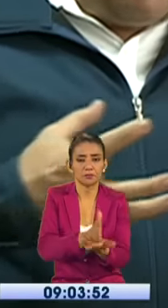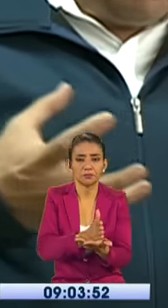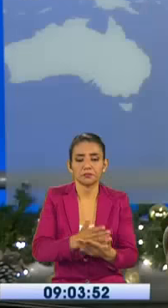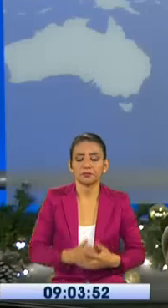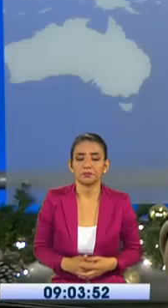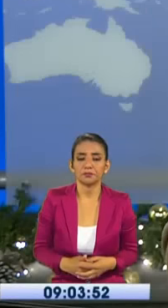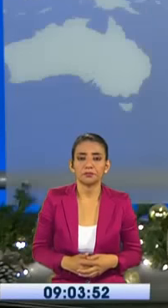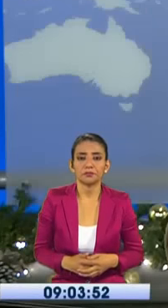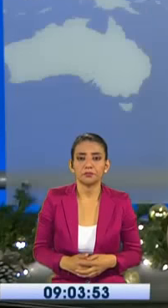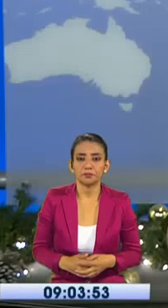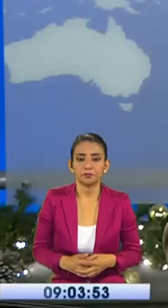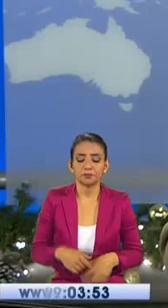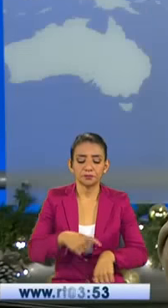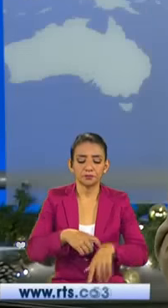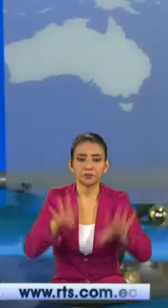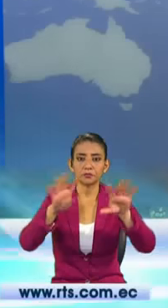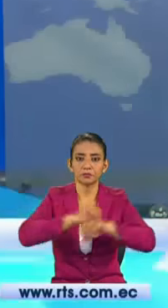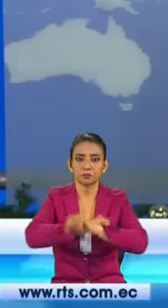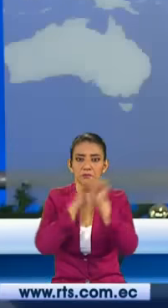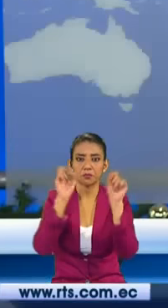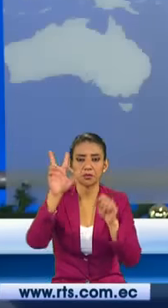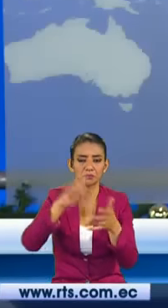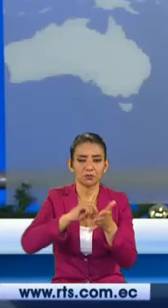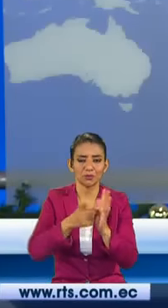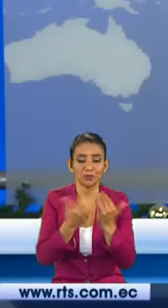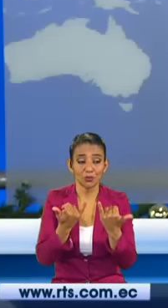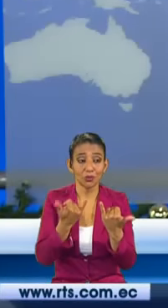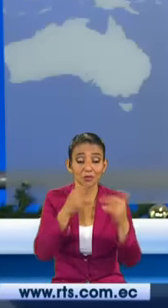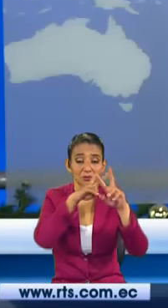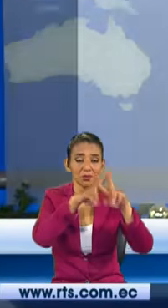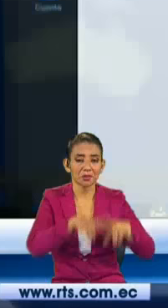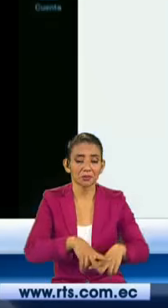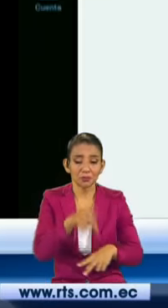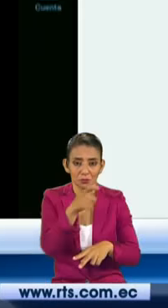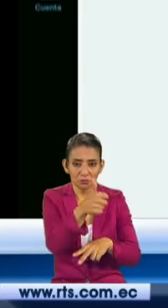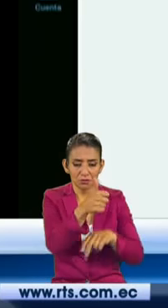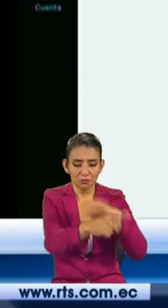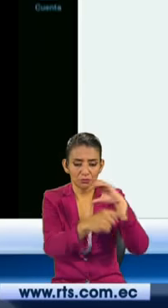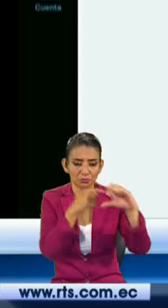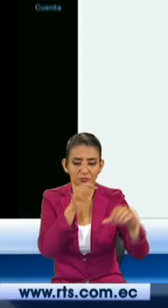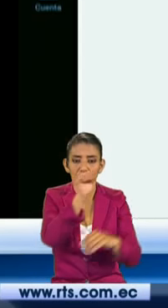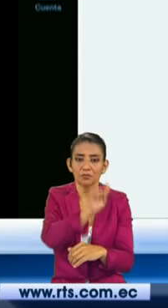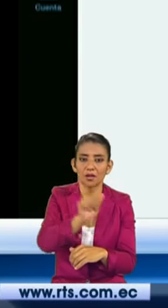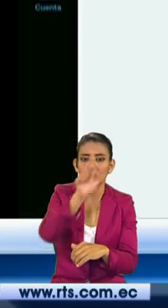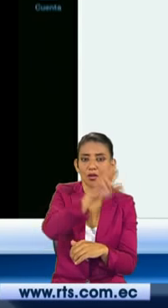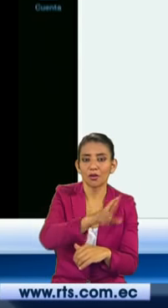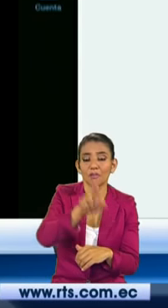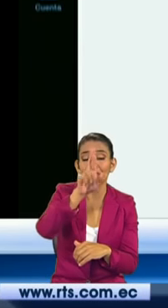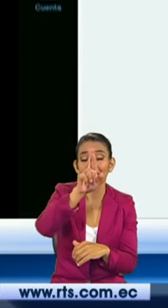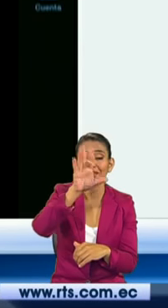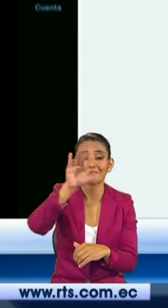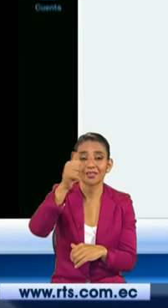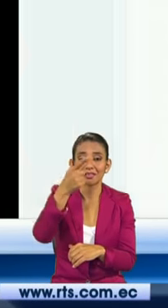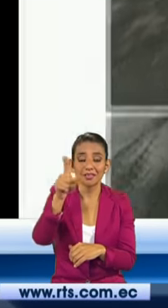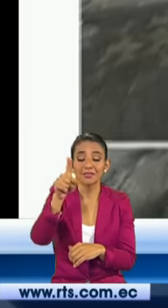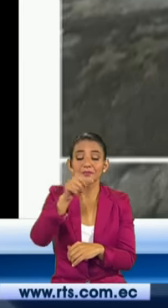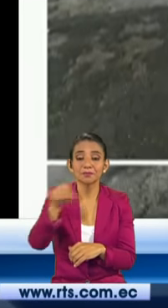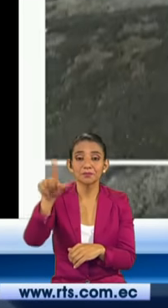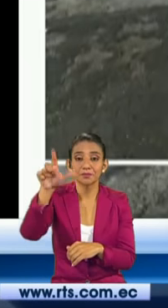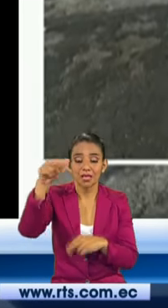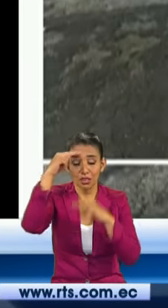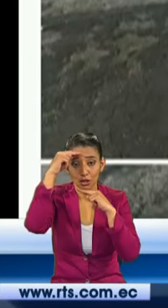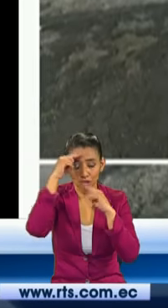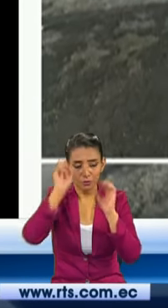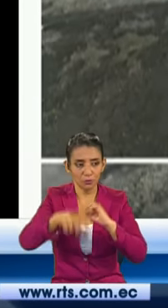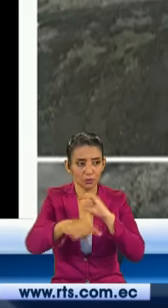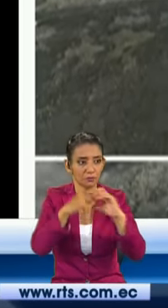Hurtado. 9:13 en la mañana, vamos a revisar lo que ustedes a través de RTS-La Noticia nos envían. Nos dice, por